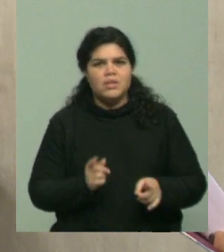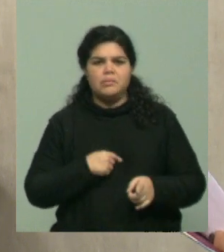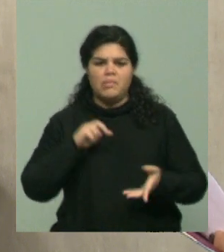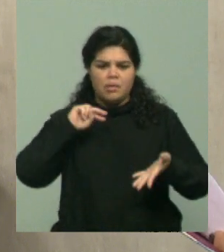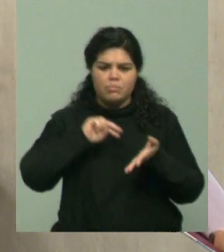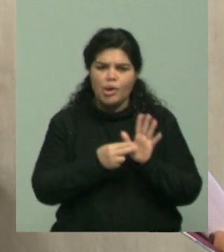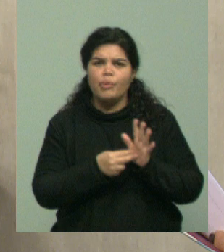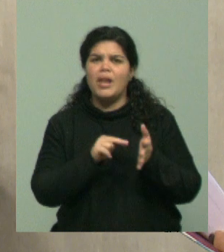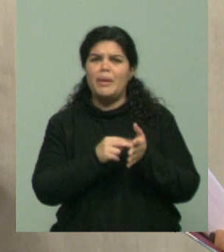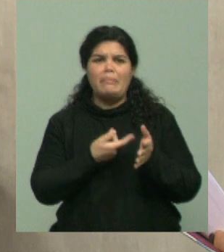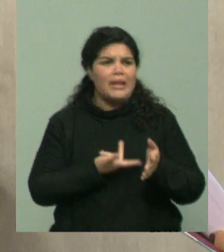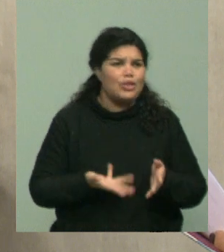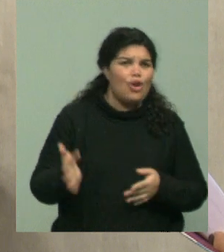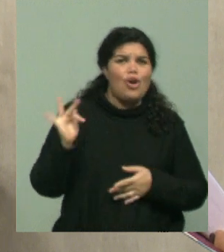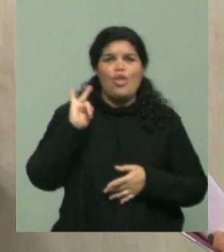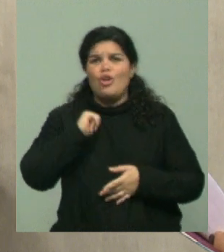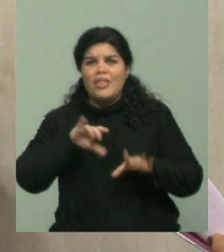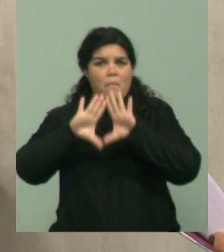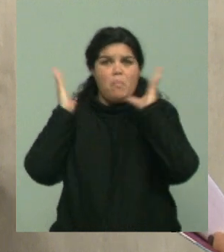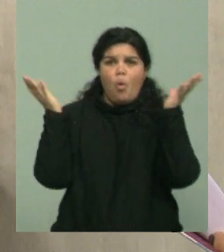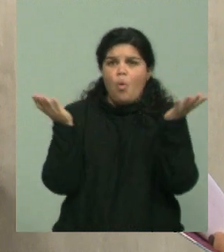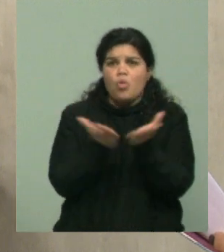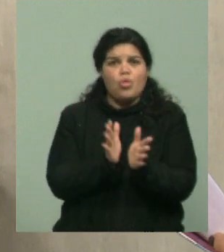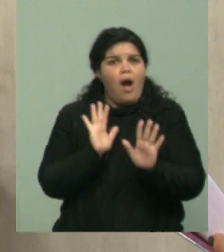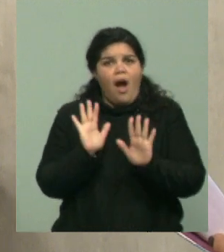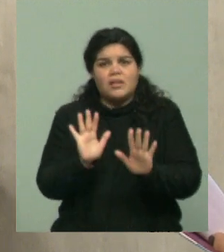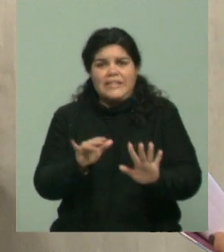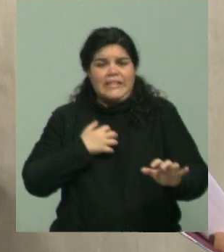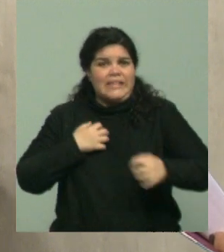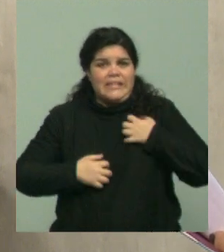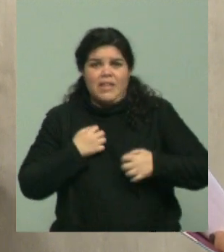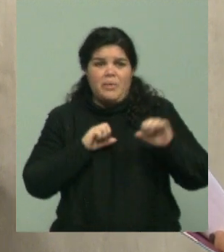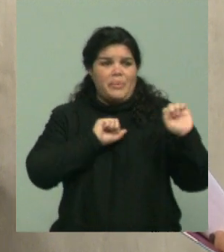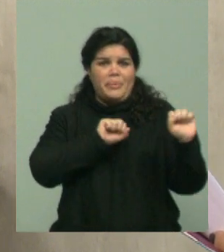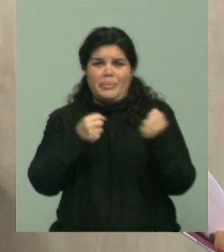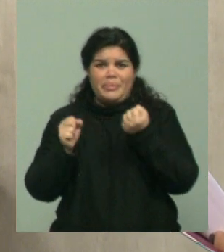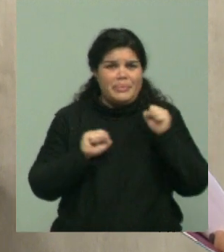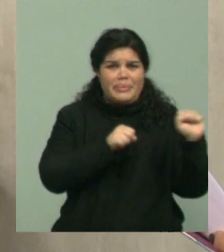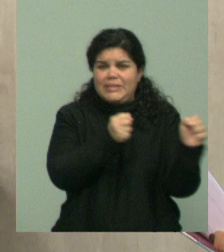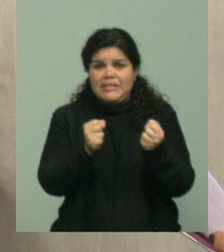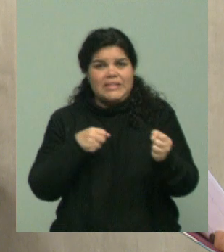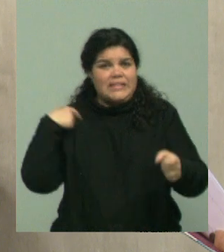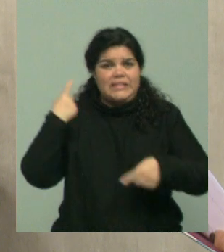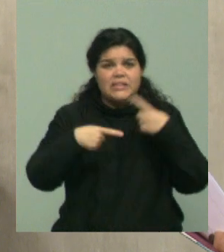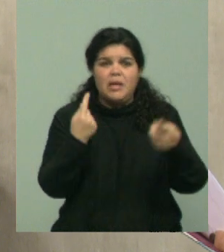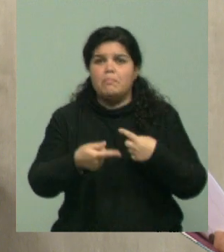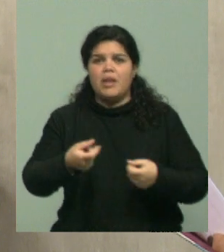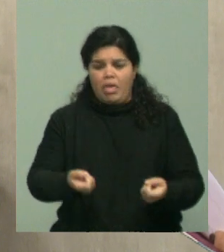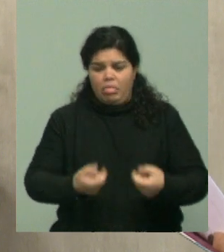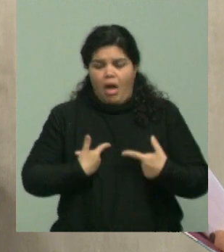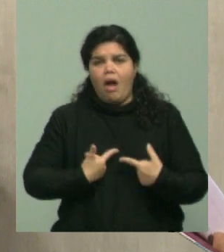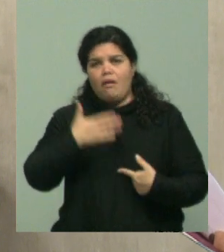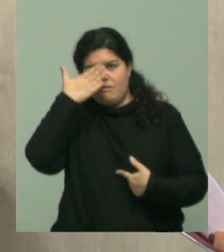una pandemia a nivel mundial. Sí. O sea, el estrés yo creo que causa muchas enfermedades, muchos problemas de